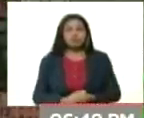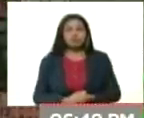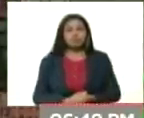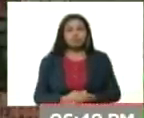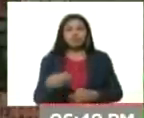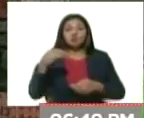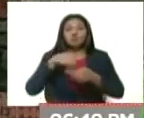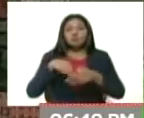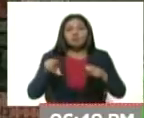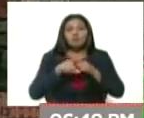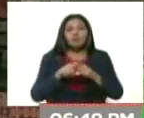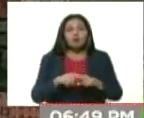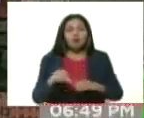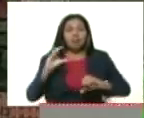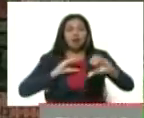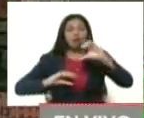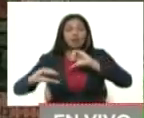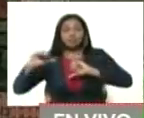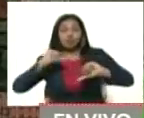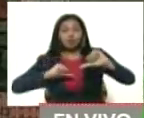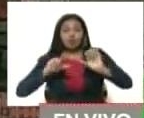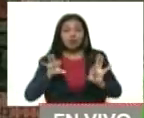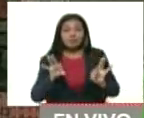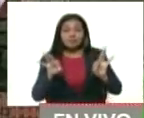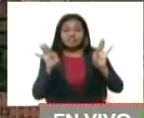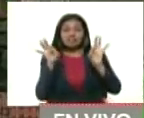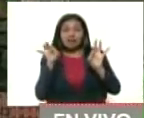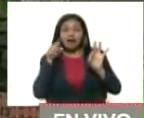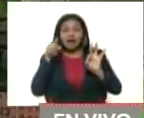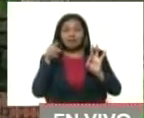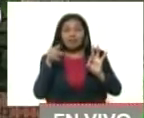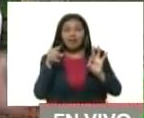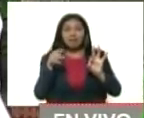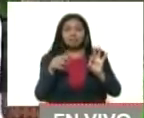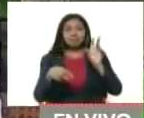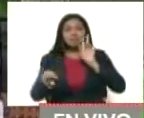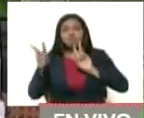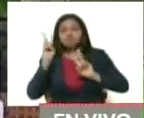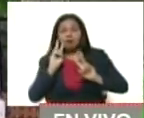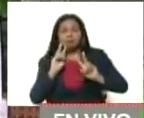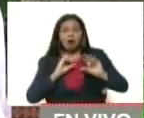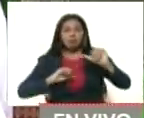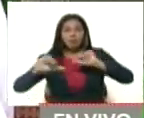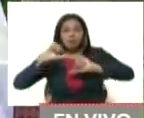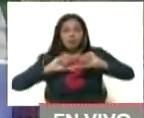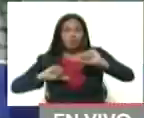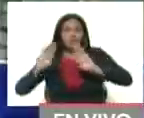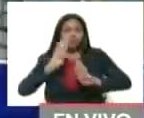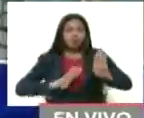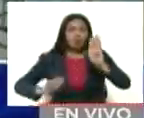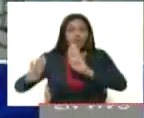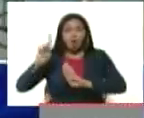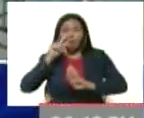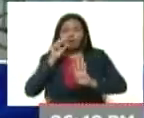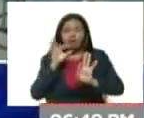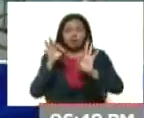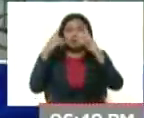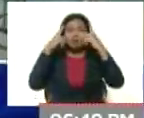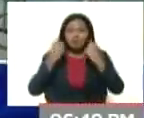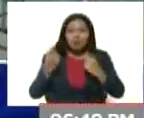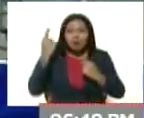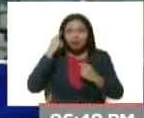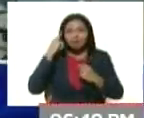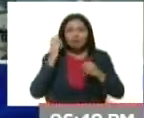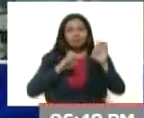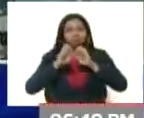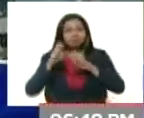Instalamos un laboratorio especial de virología con expertos virólogos, porque